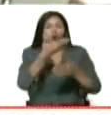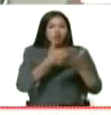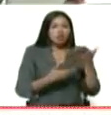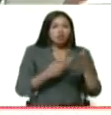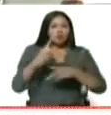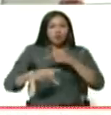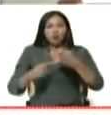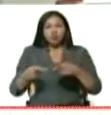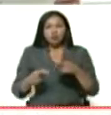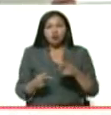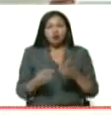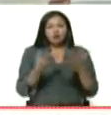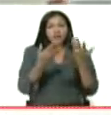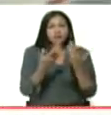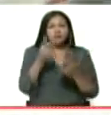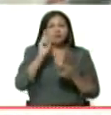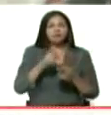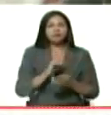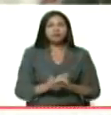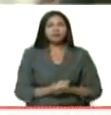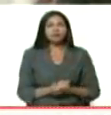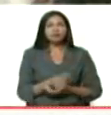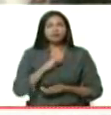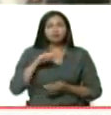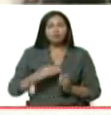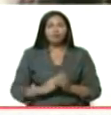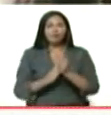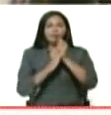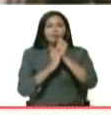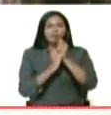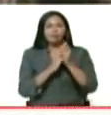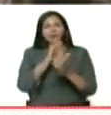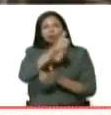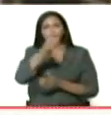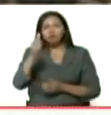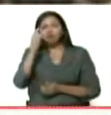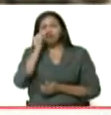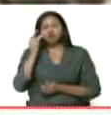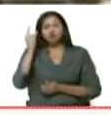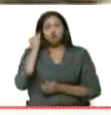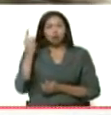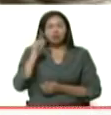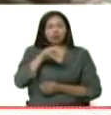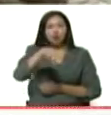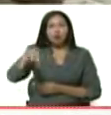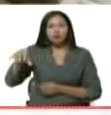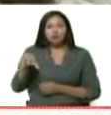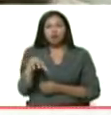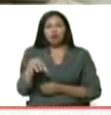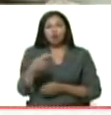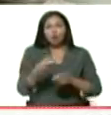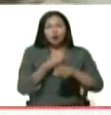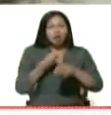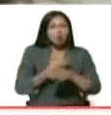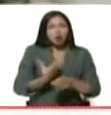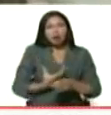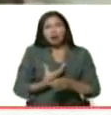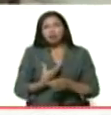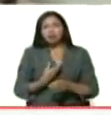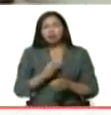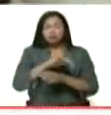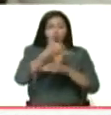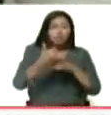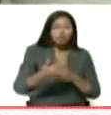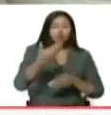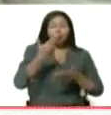productivos en manos de nuestros líderes, lideresas de los estados. Proyectos productivos, como